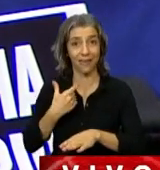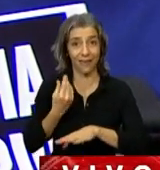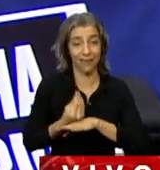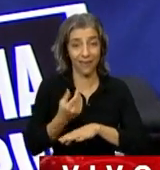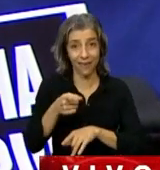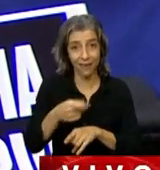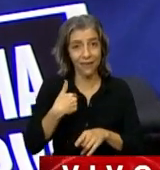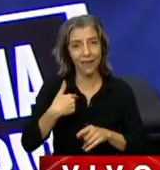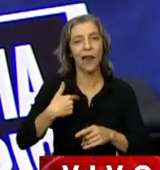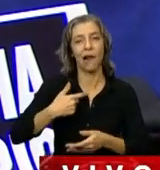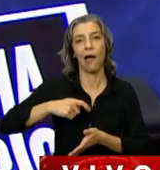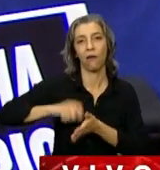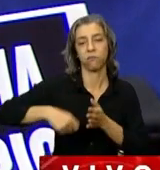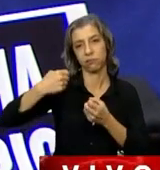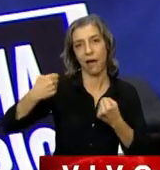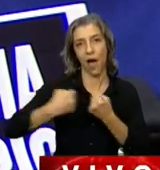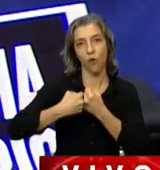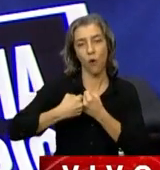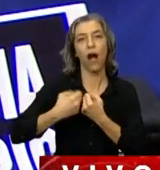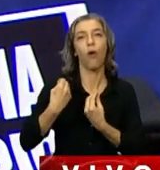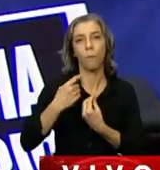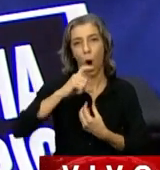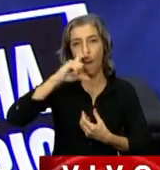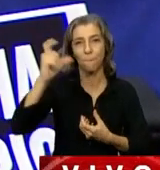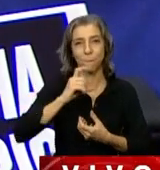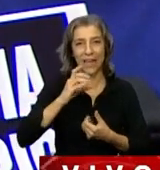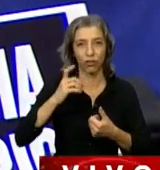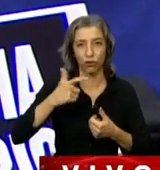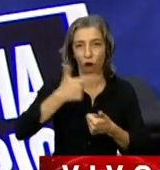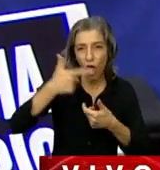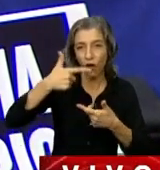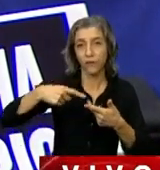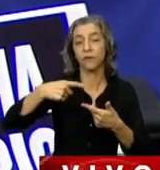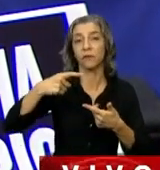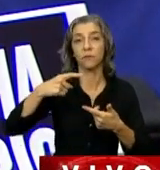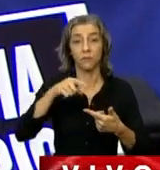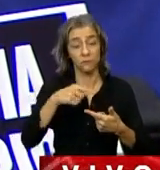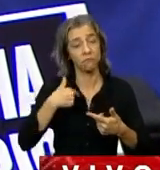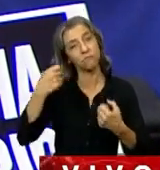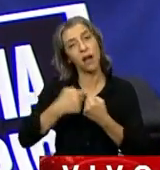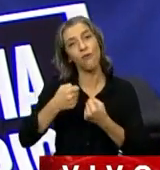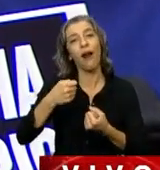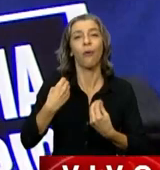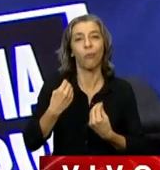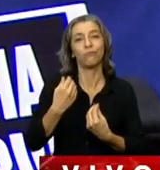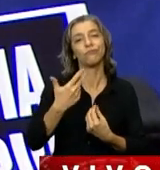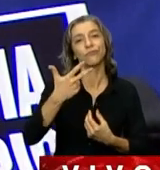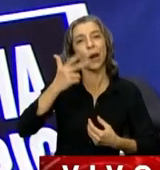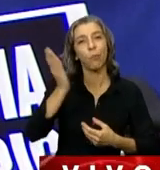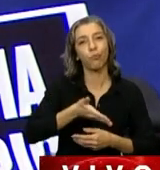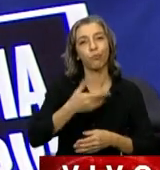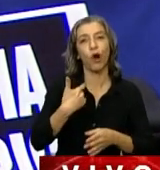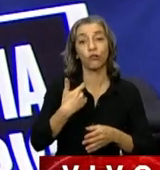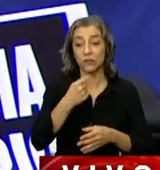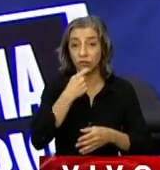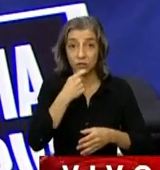petrolera y acordó que a cambio del 3% de las regalías de lo que se